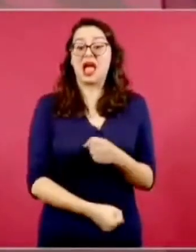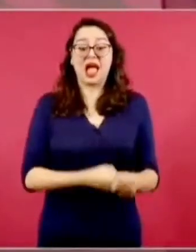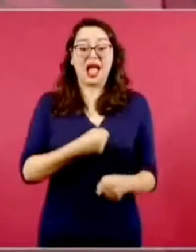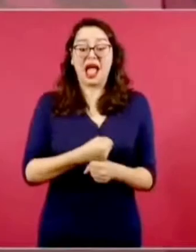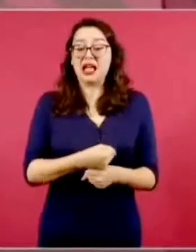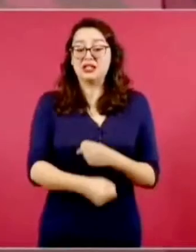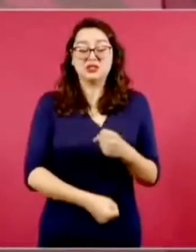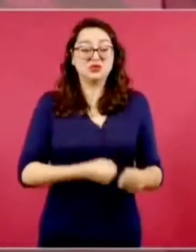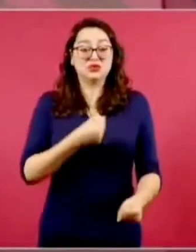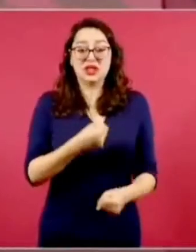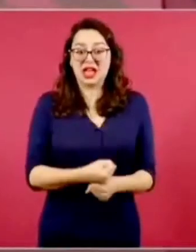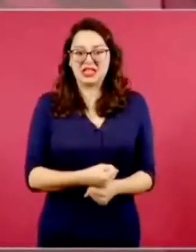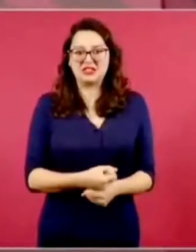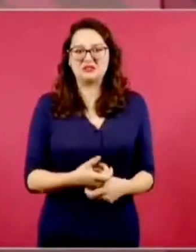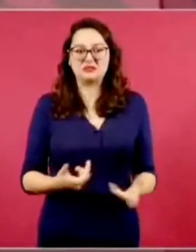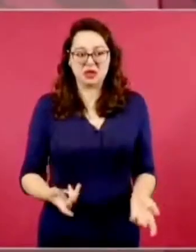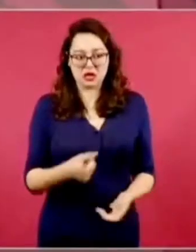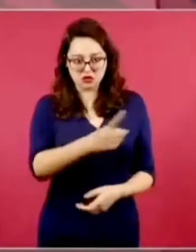Son los panistas,